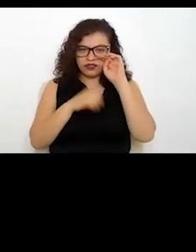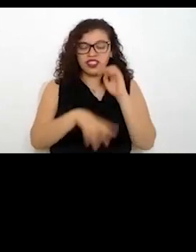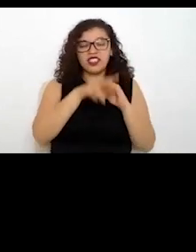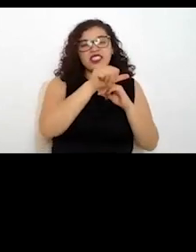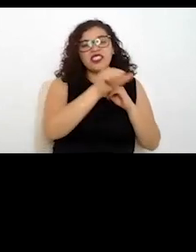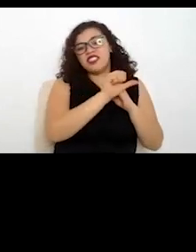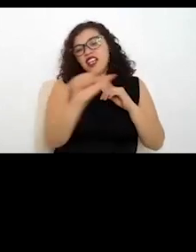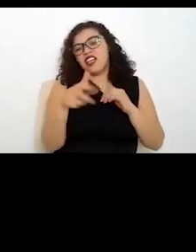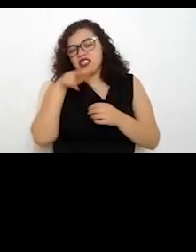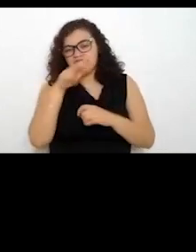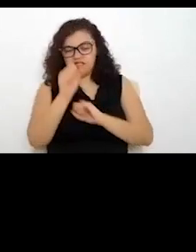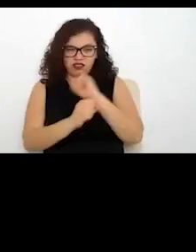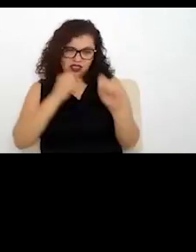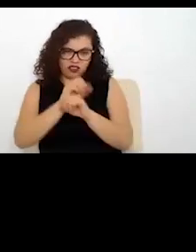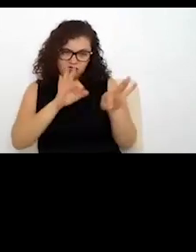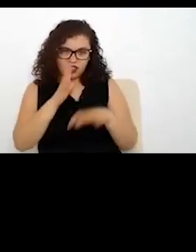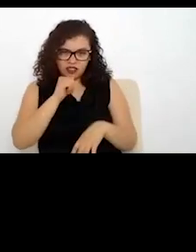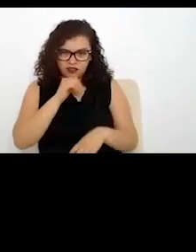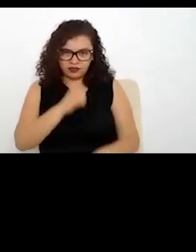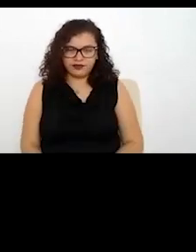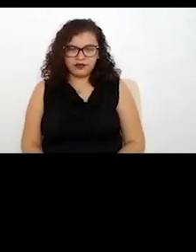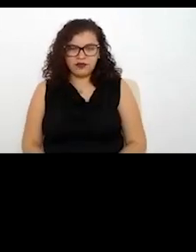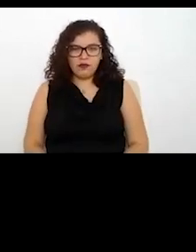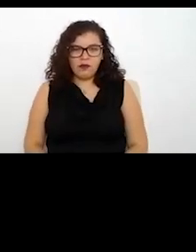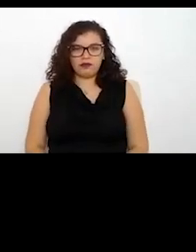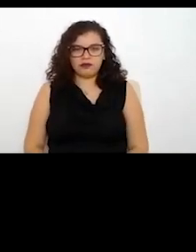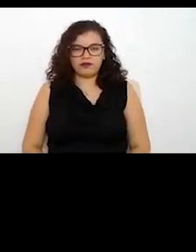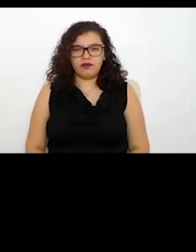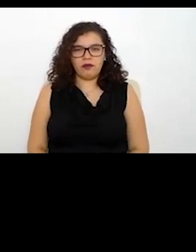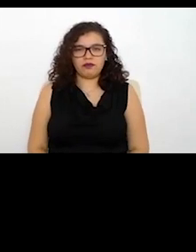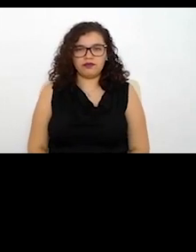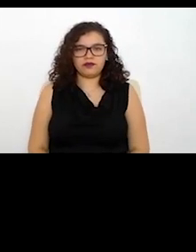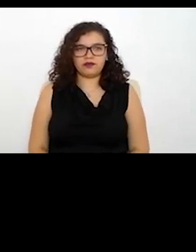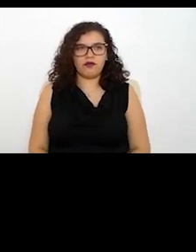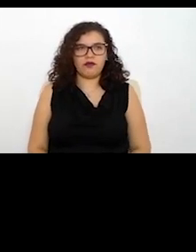18, y que justamente no, no,